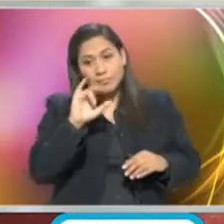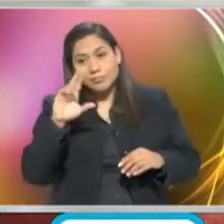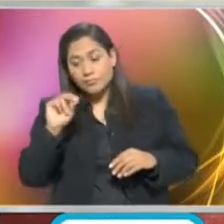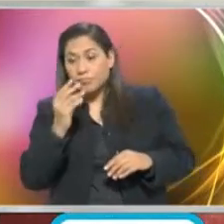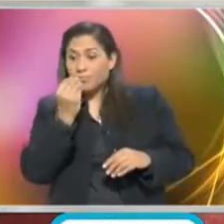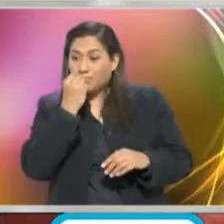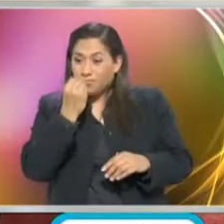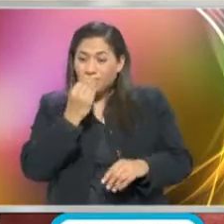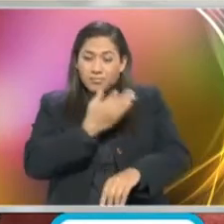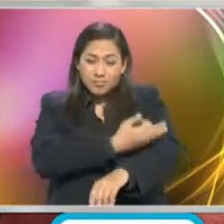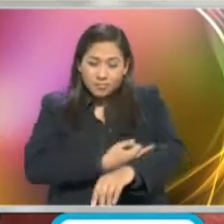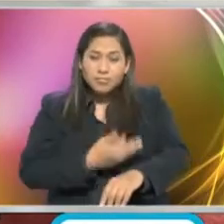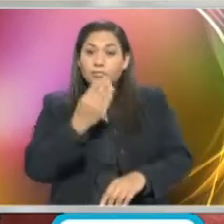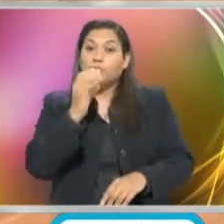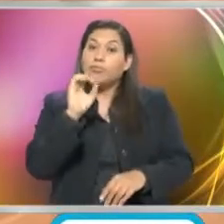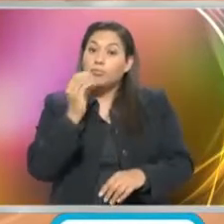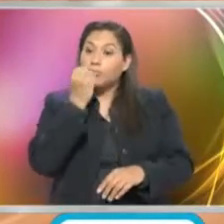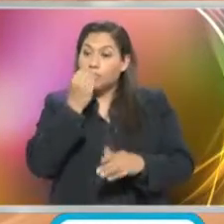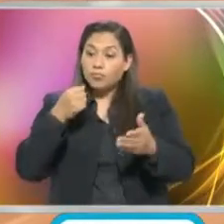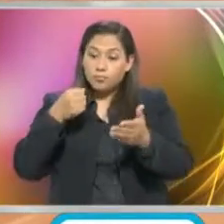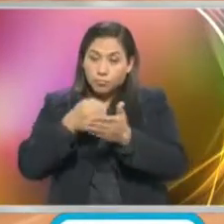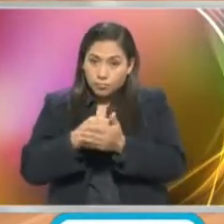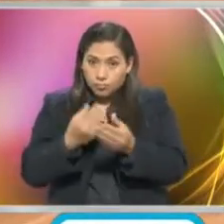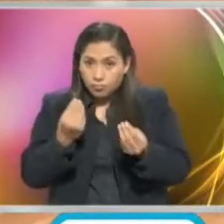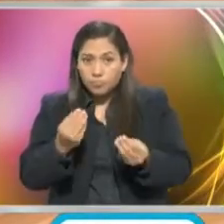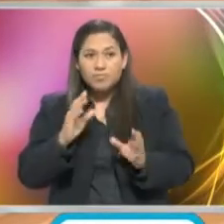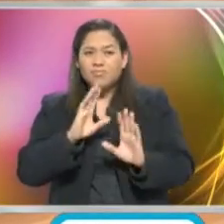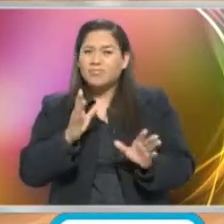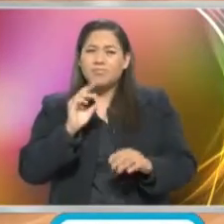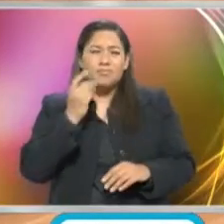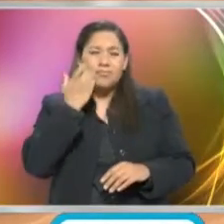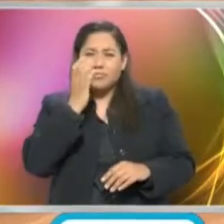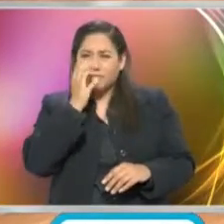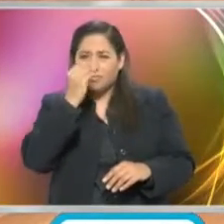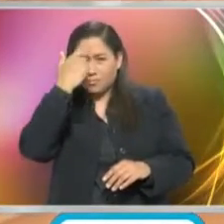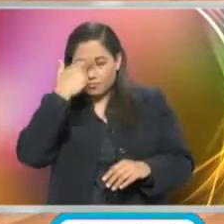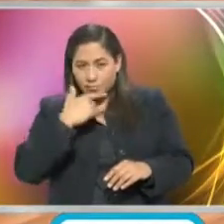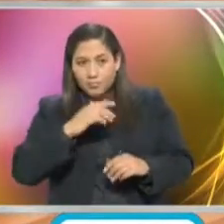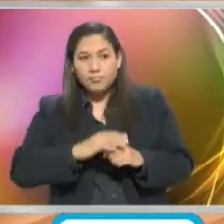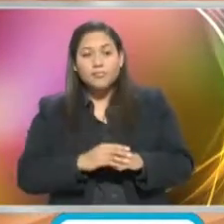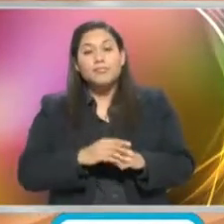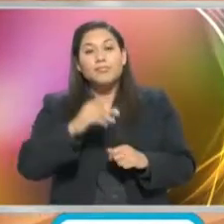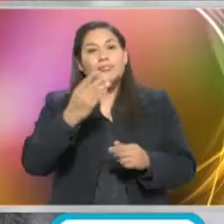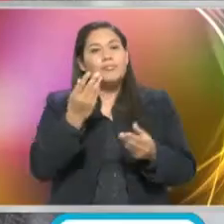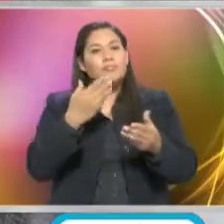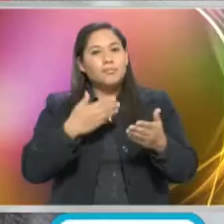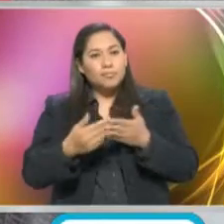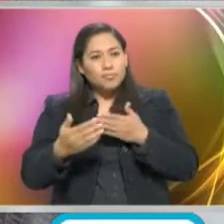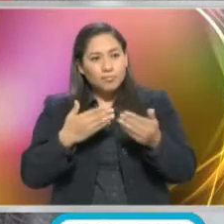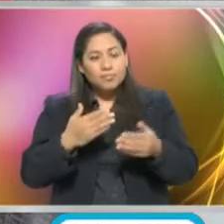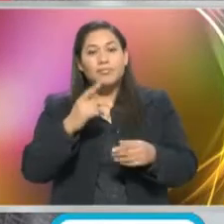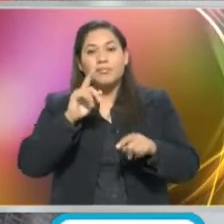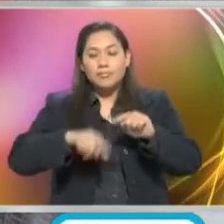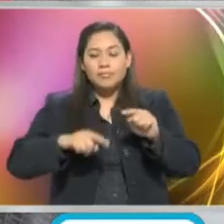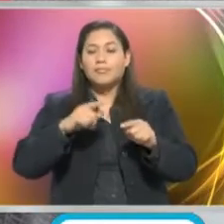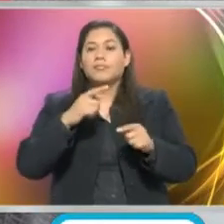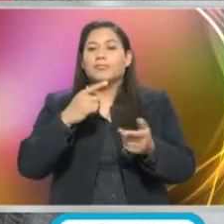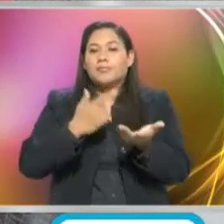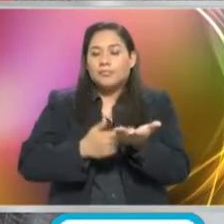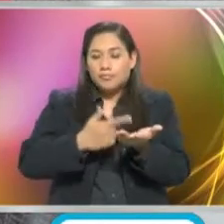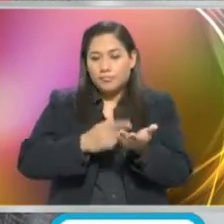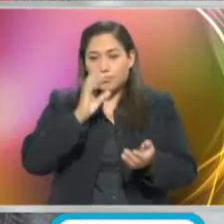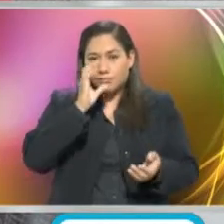ya a veces digo, ya no quiero cenar. Ah, pero Fíjate que está muy de moda esto de quitar los carbohidratos en la cena, pero en realidad no hay